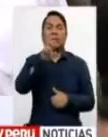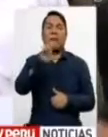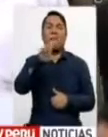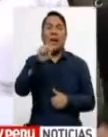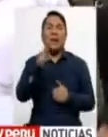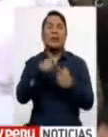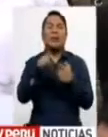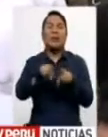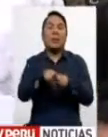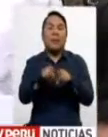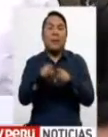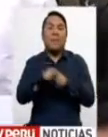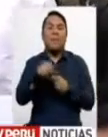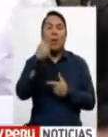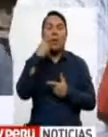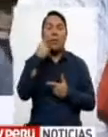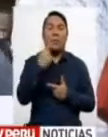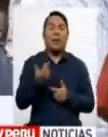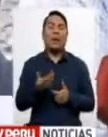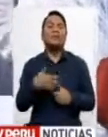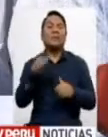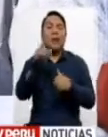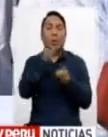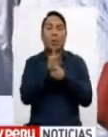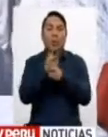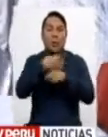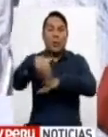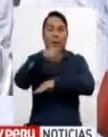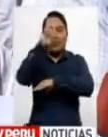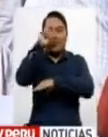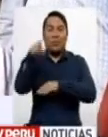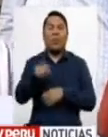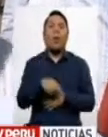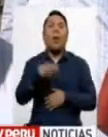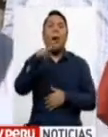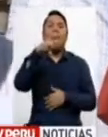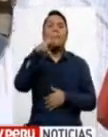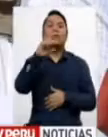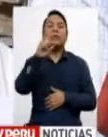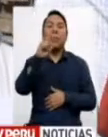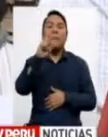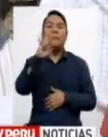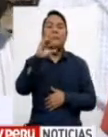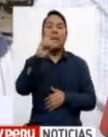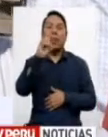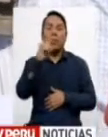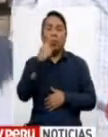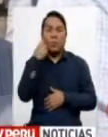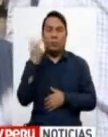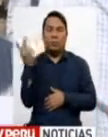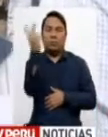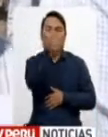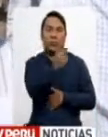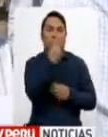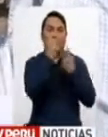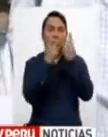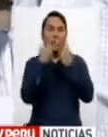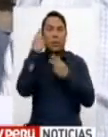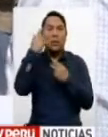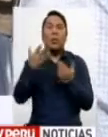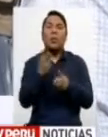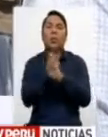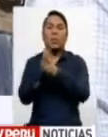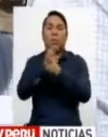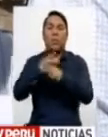del Interior Carlos Basombrío. Y le vamos a poner mano muy dura al combate de la pesca de arrastre de fondo para evitar que se deprede nuestro